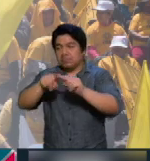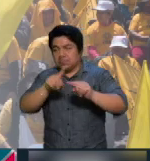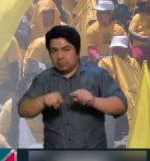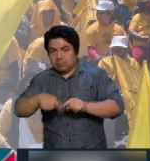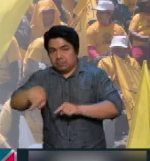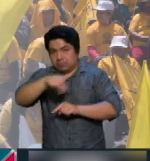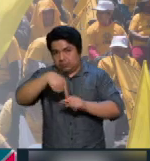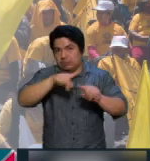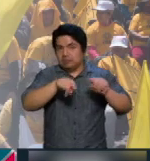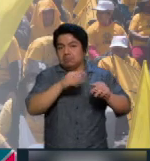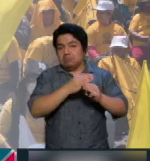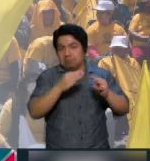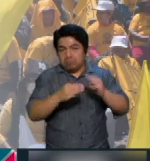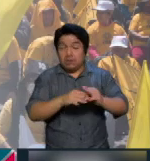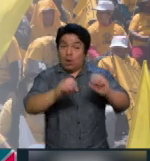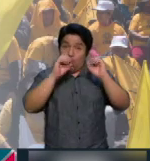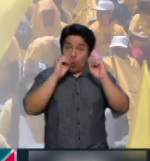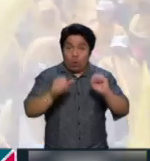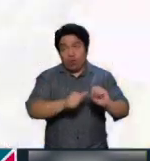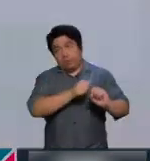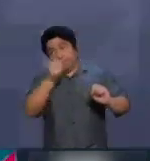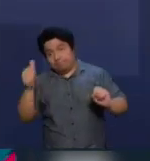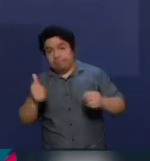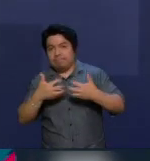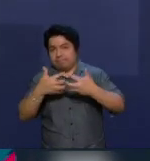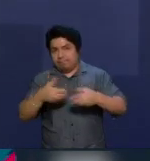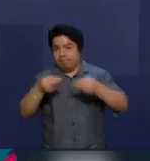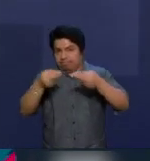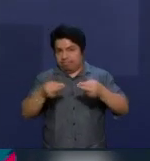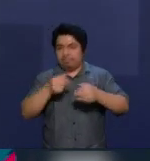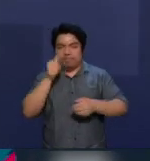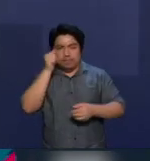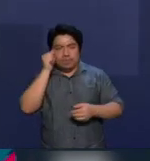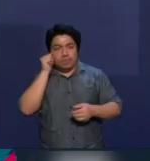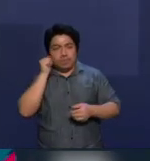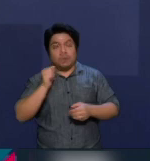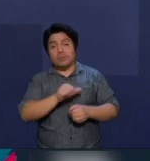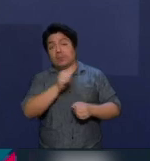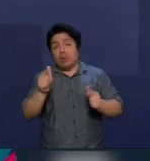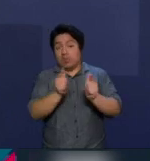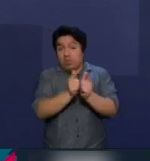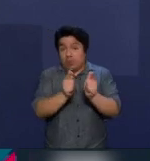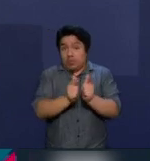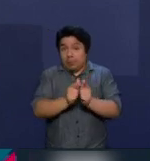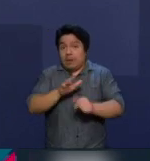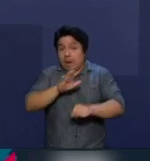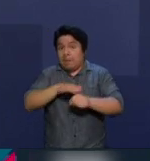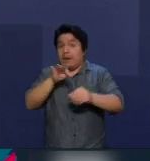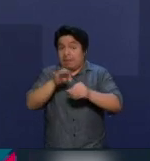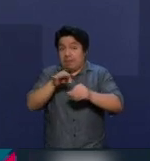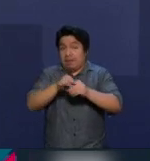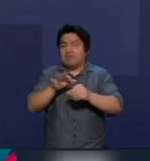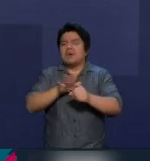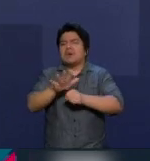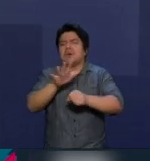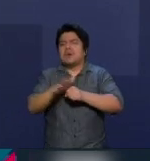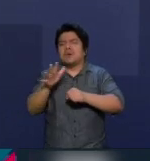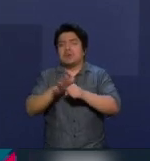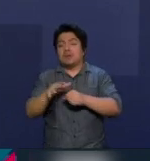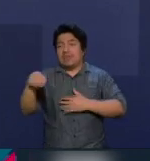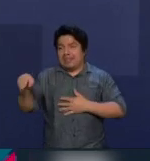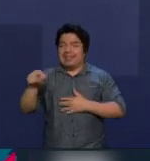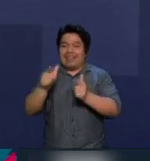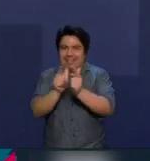con proveedores o con acreedores. Por otro lado, un partido que logró aumentar el número de votos recibidos en las pasadas elecciones fue